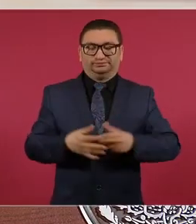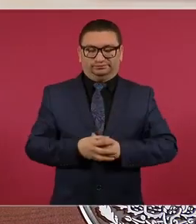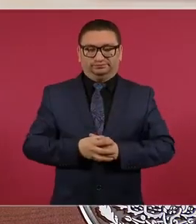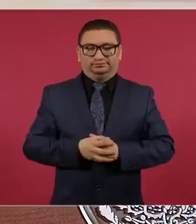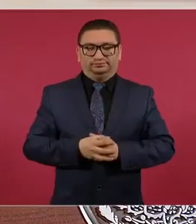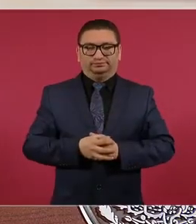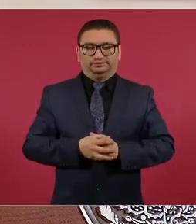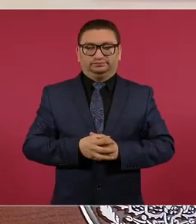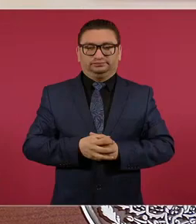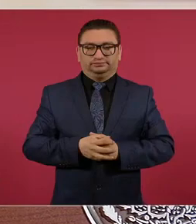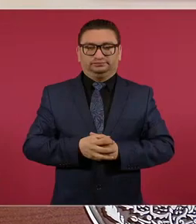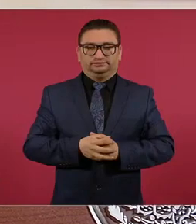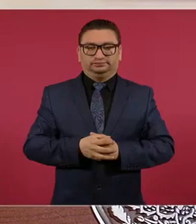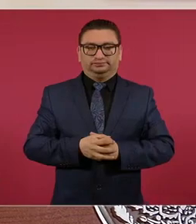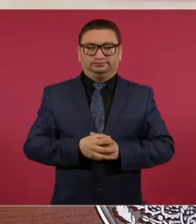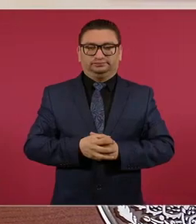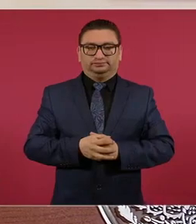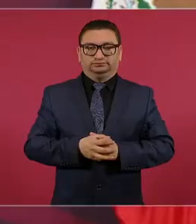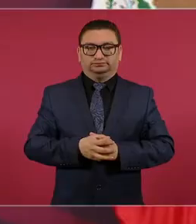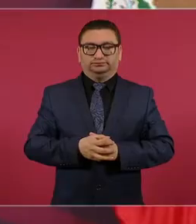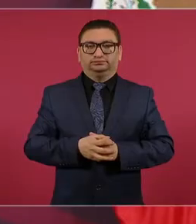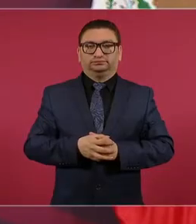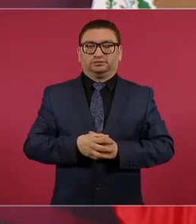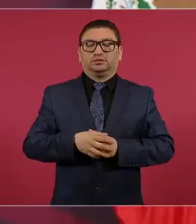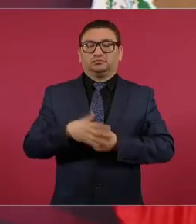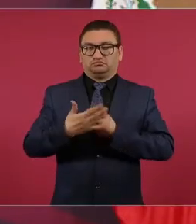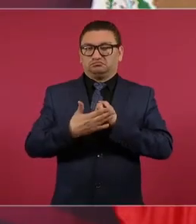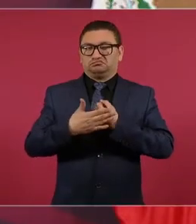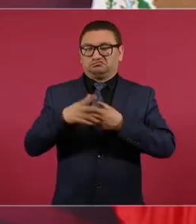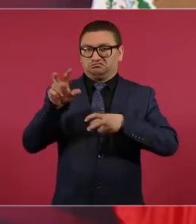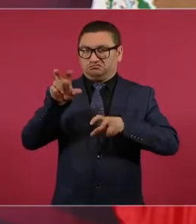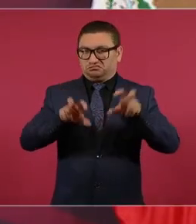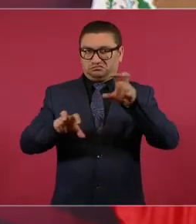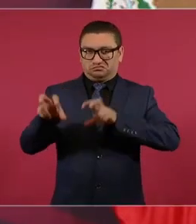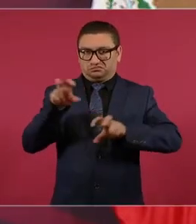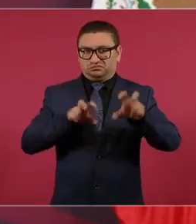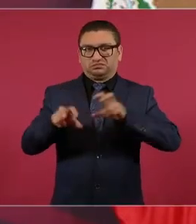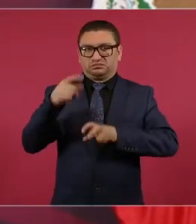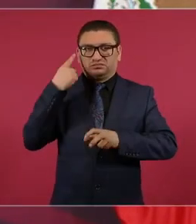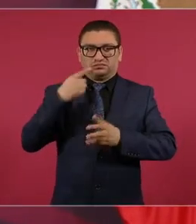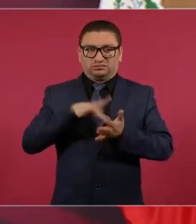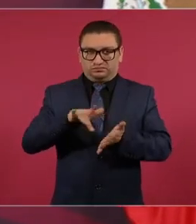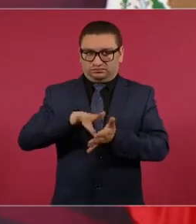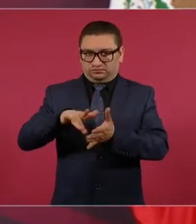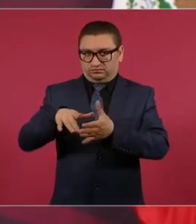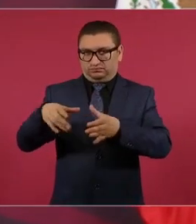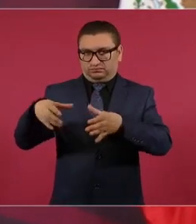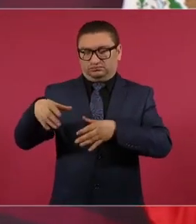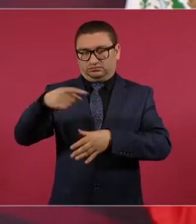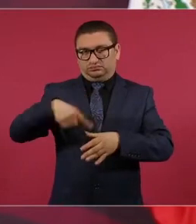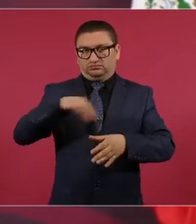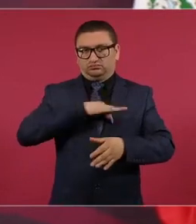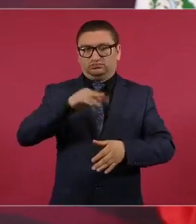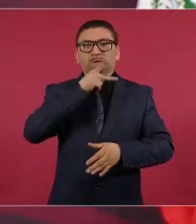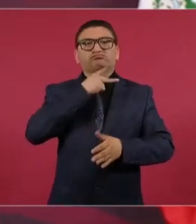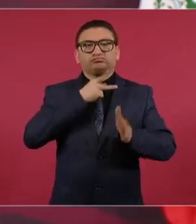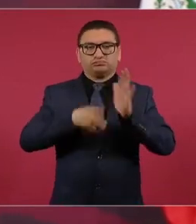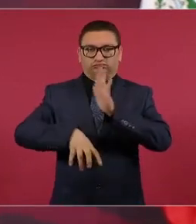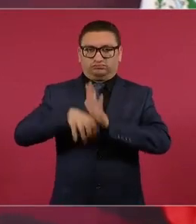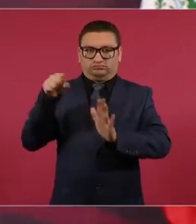de que eh van a invertir en este bloque para